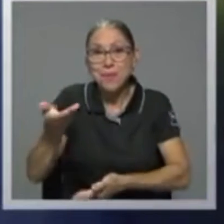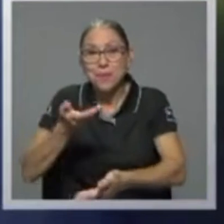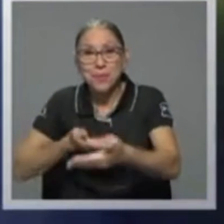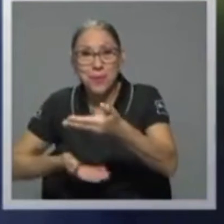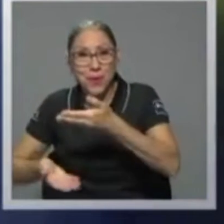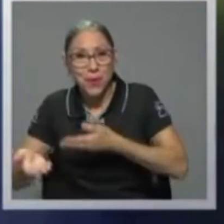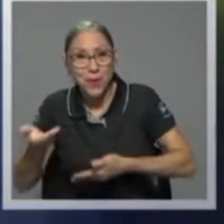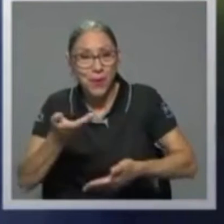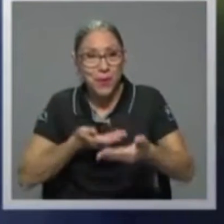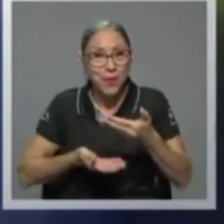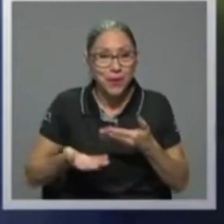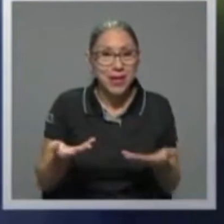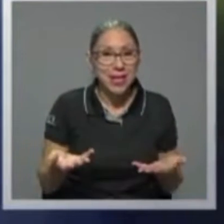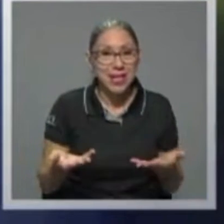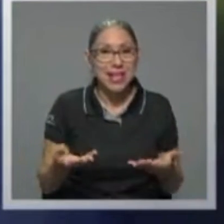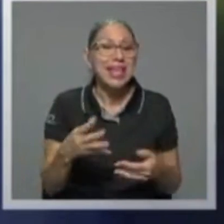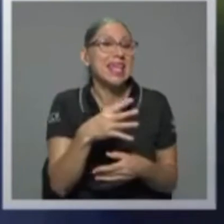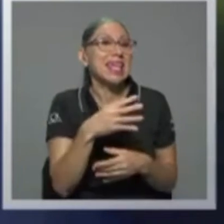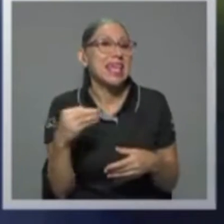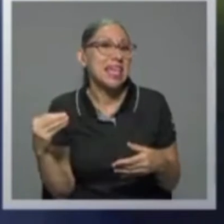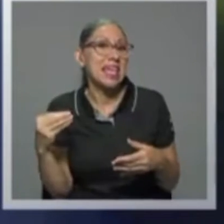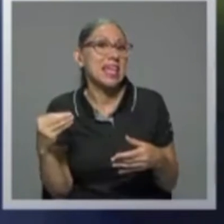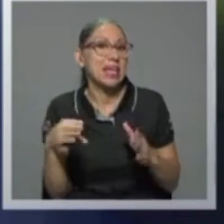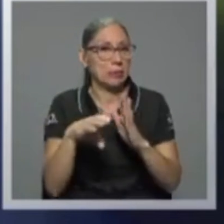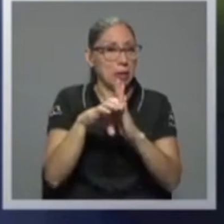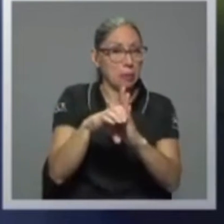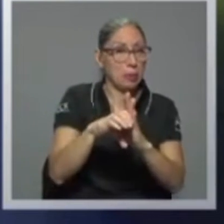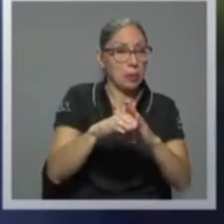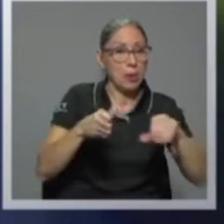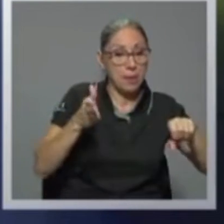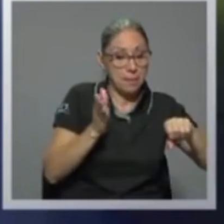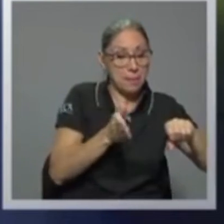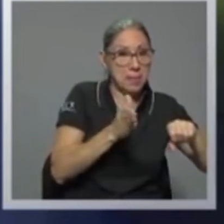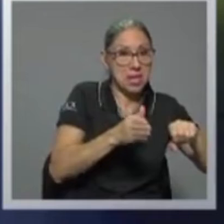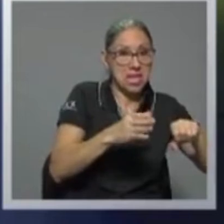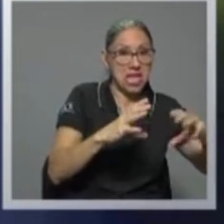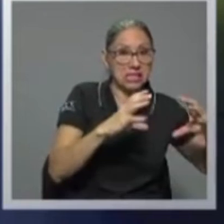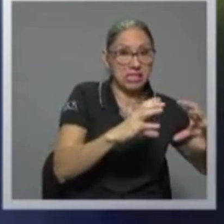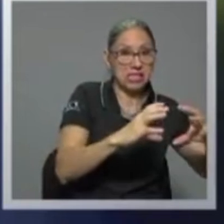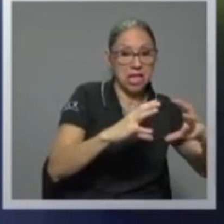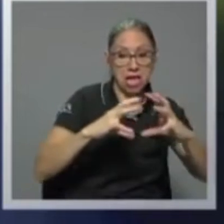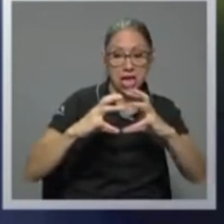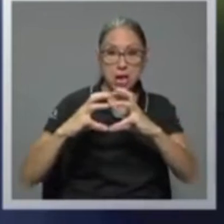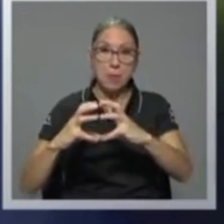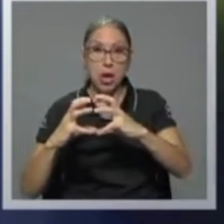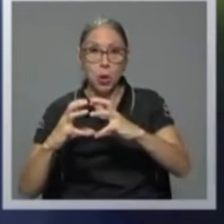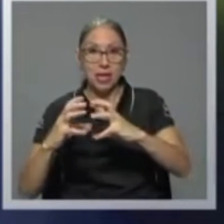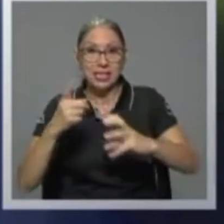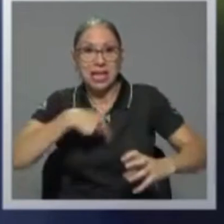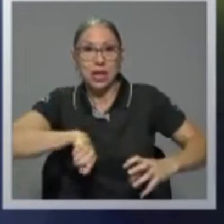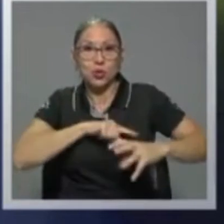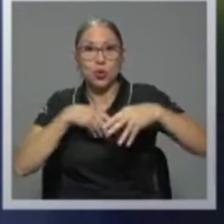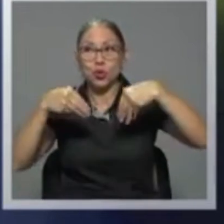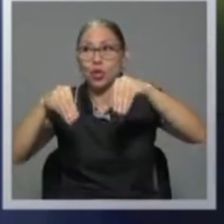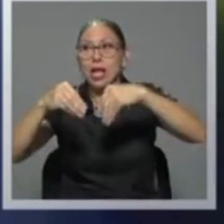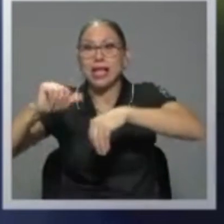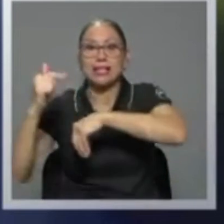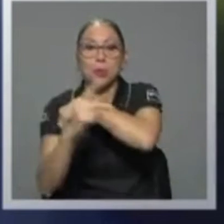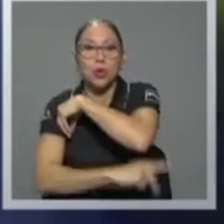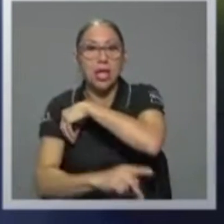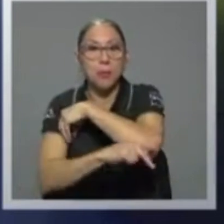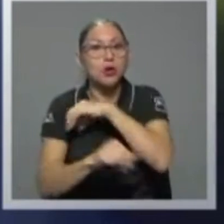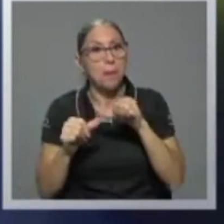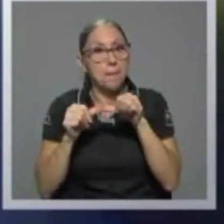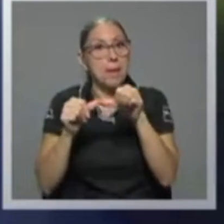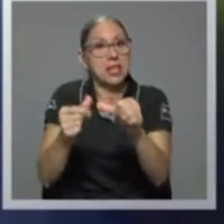y los melones que exportamos más o menos mantienen el precio, y los